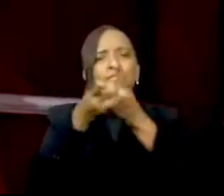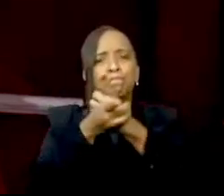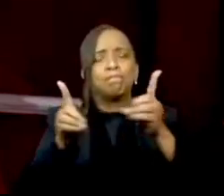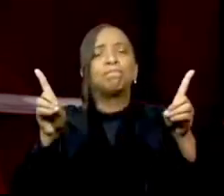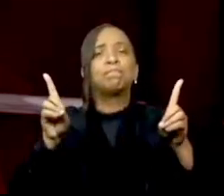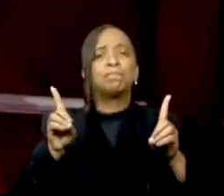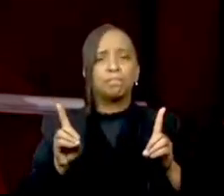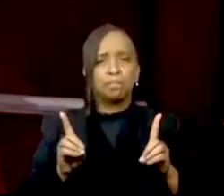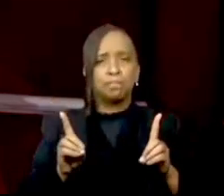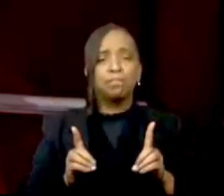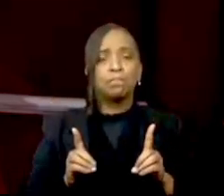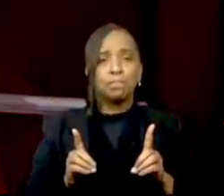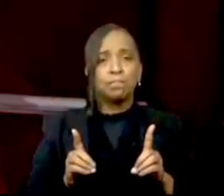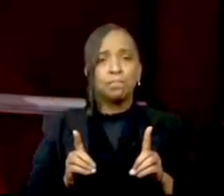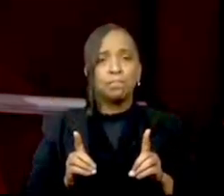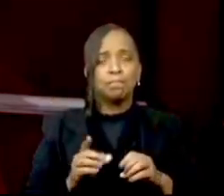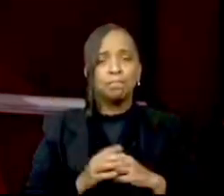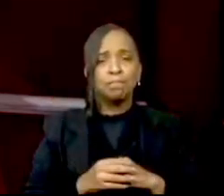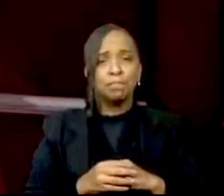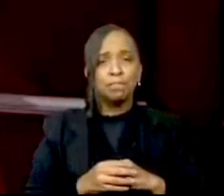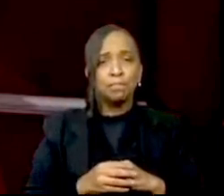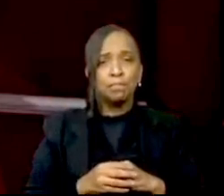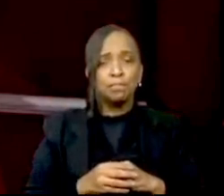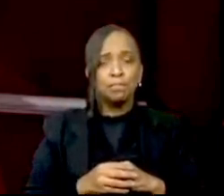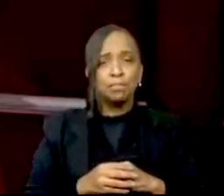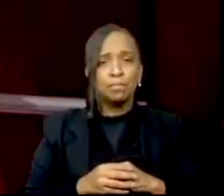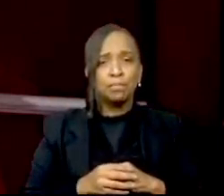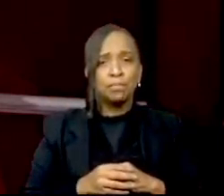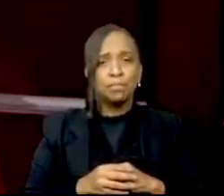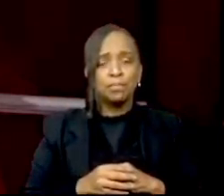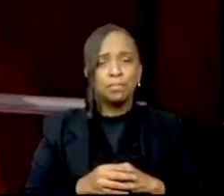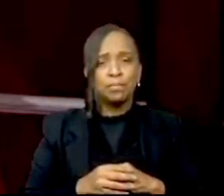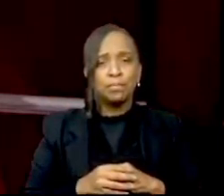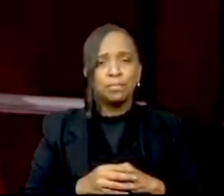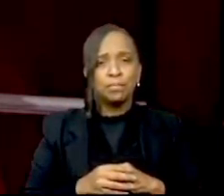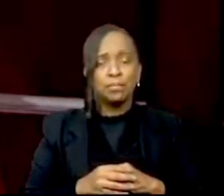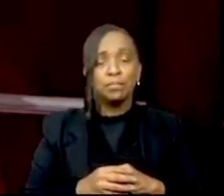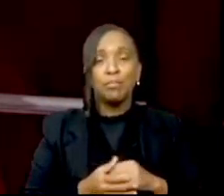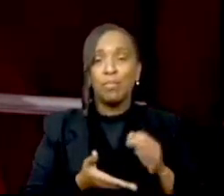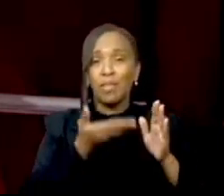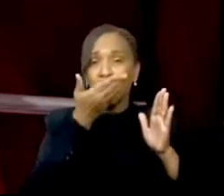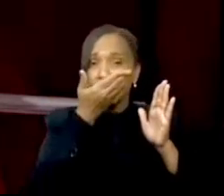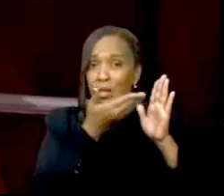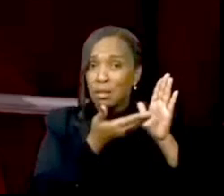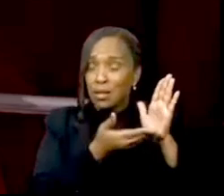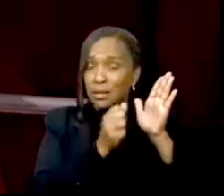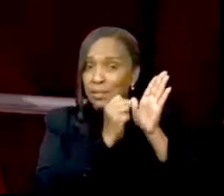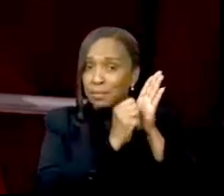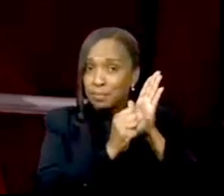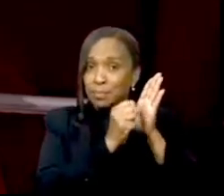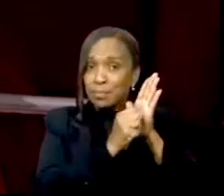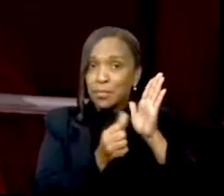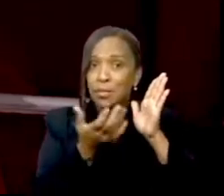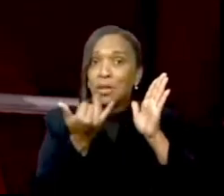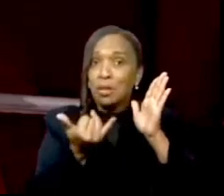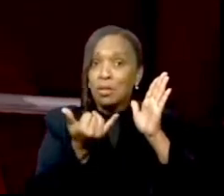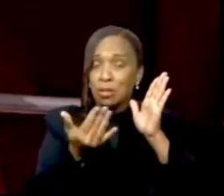democracia ese artículo que hoy queremos incluir en la